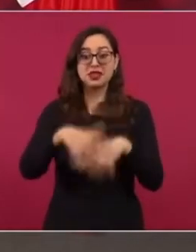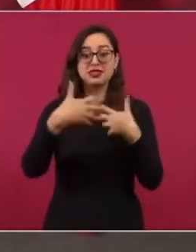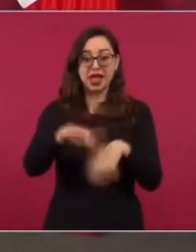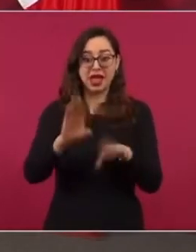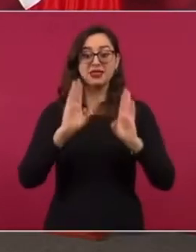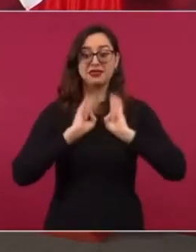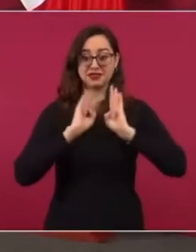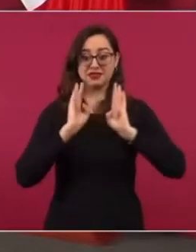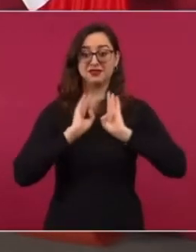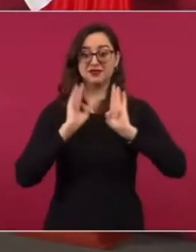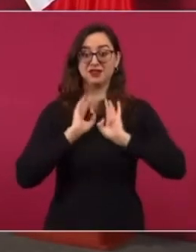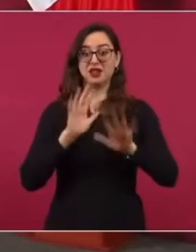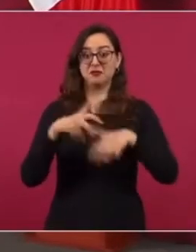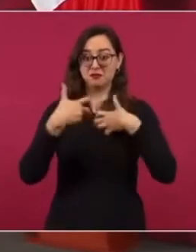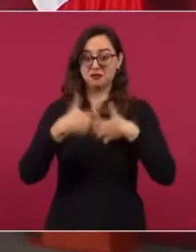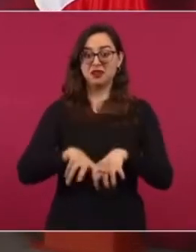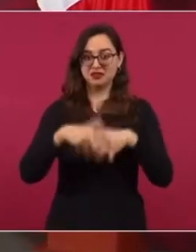que tenían que